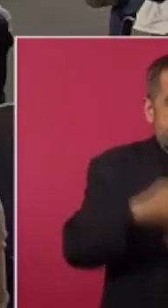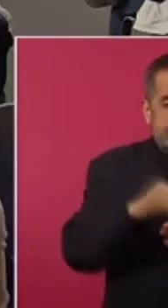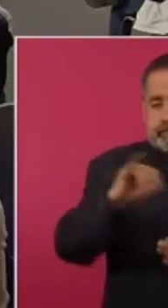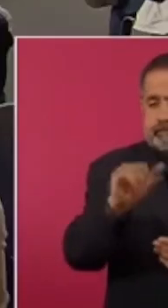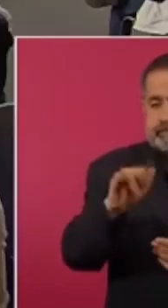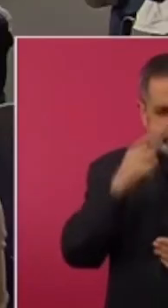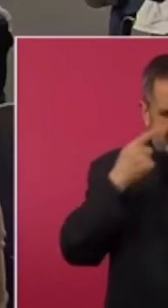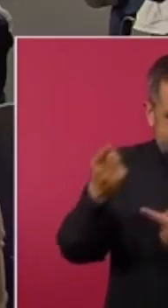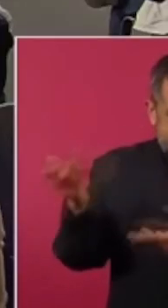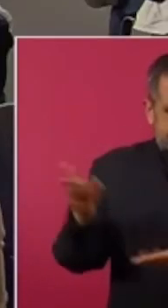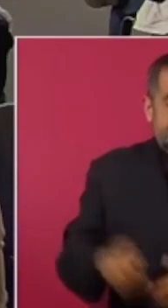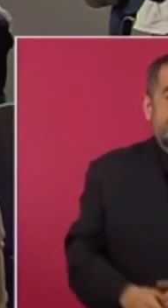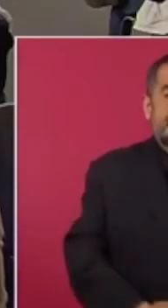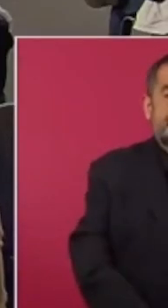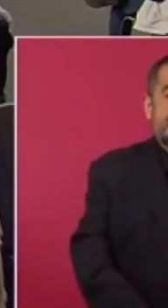Jaina. Adelante.